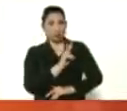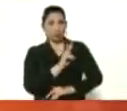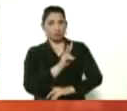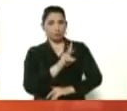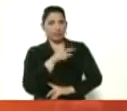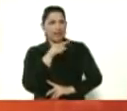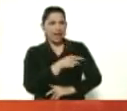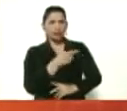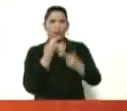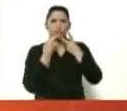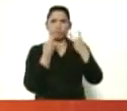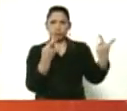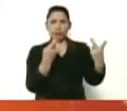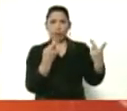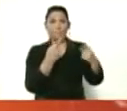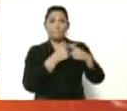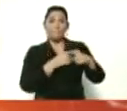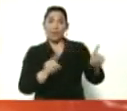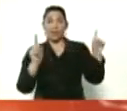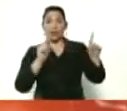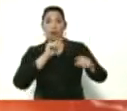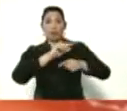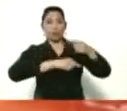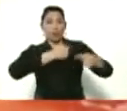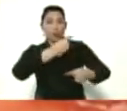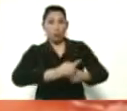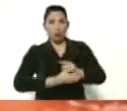Eso es lo que anunciaron, pero luego